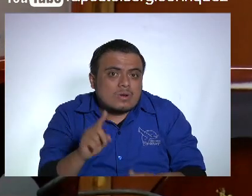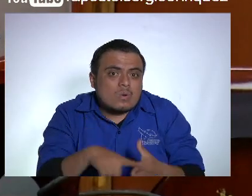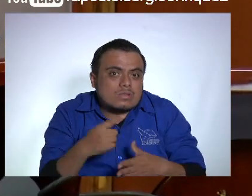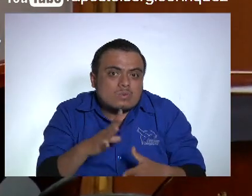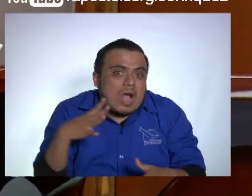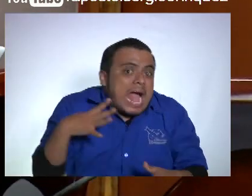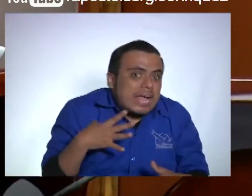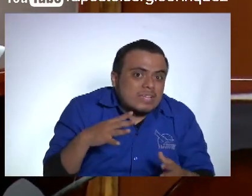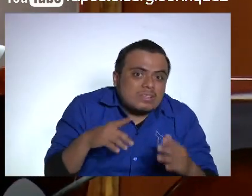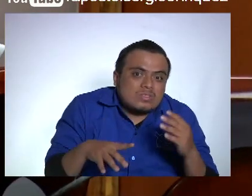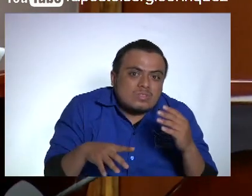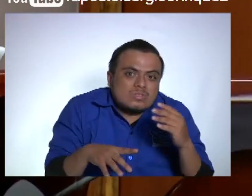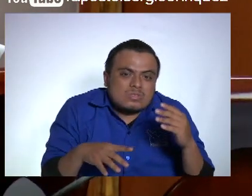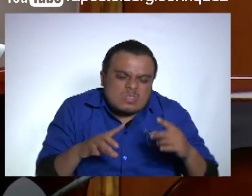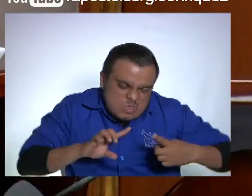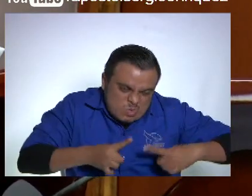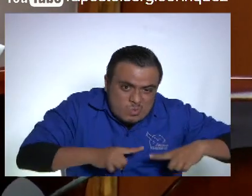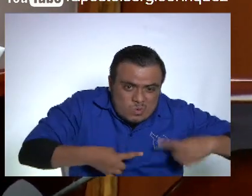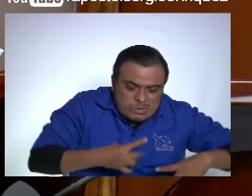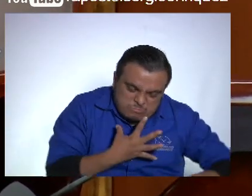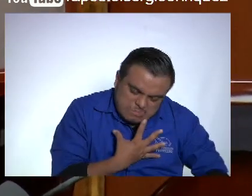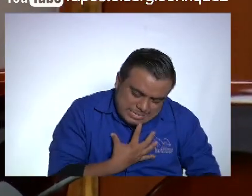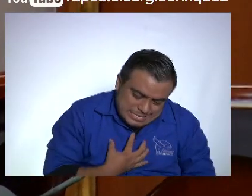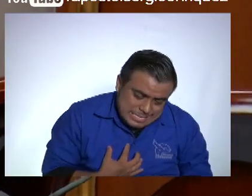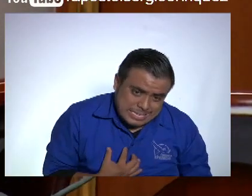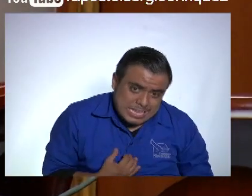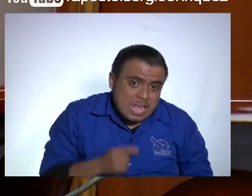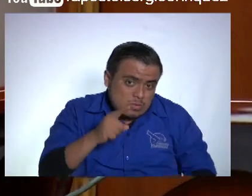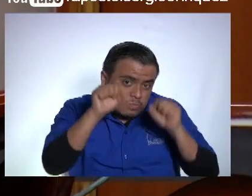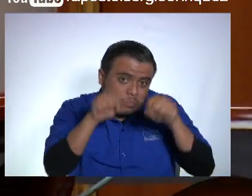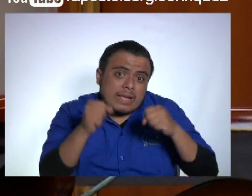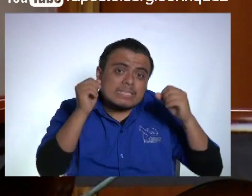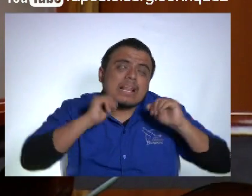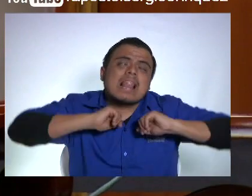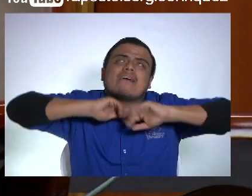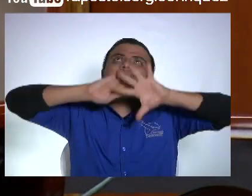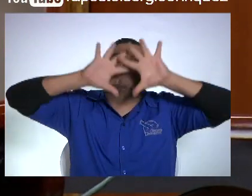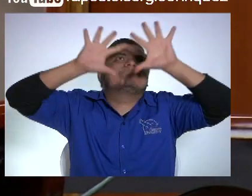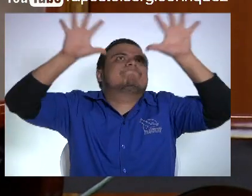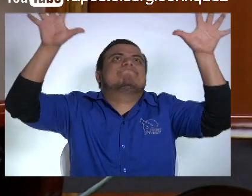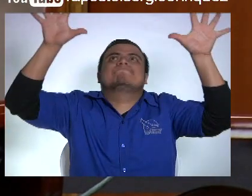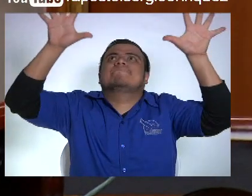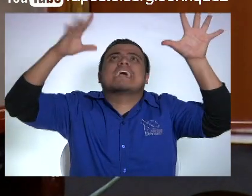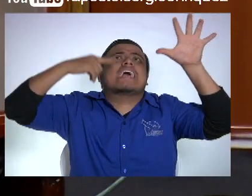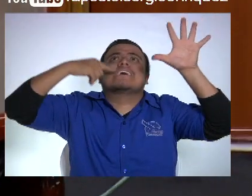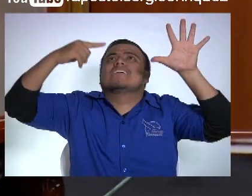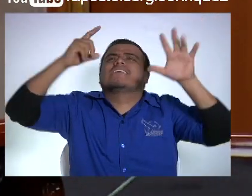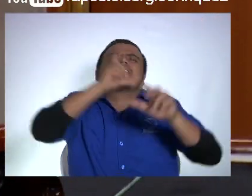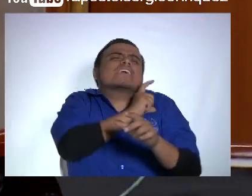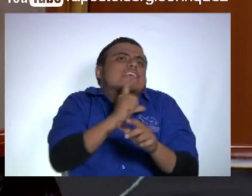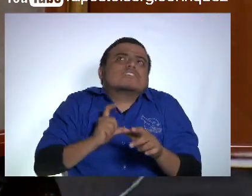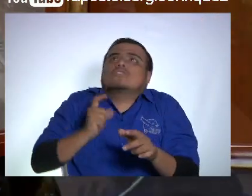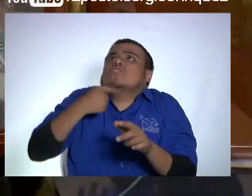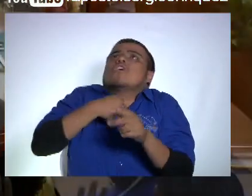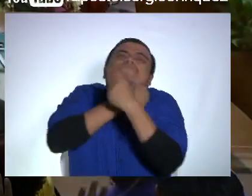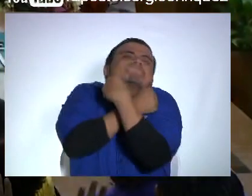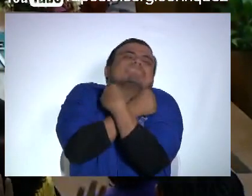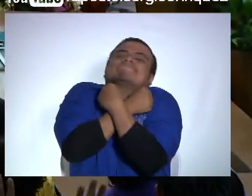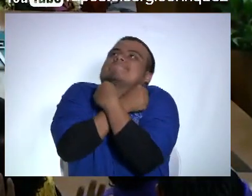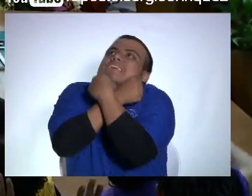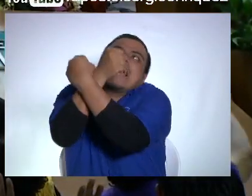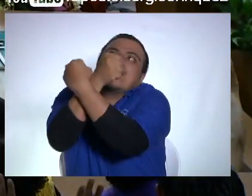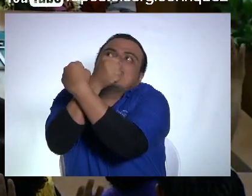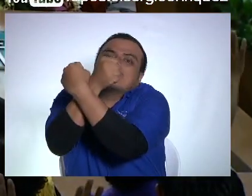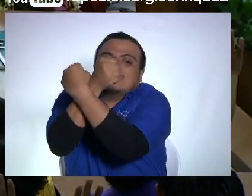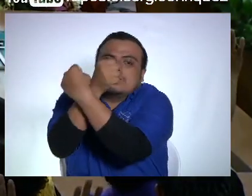tristeza, puedes levantar tus dos manos y decir: Cristo te amo, Cristo, te